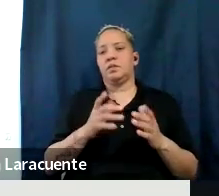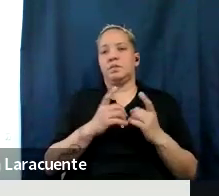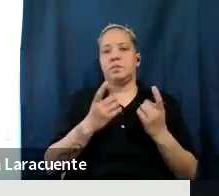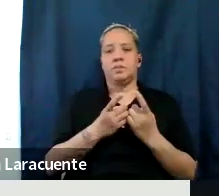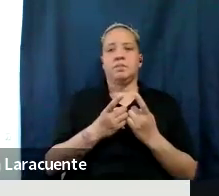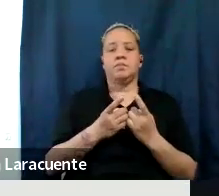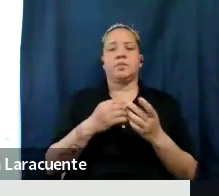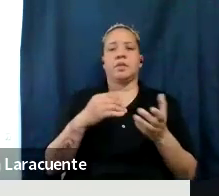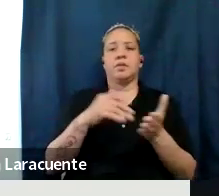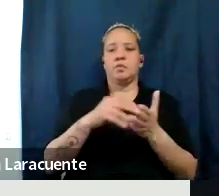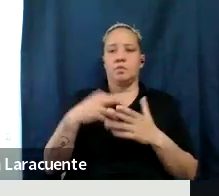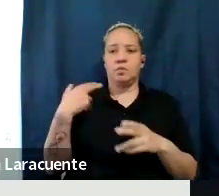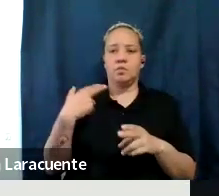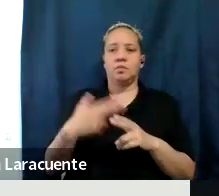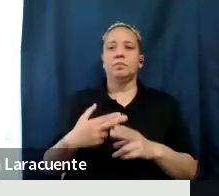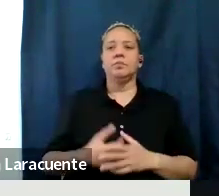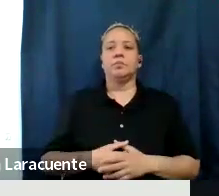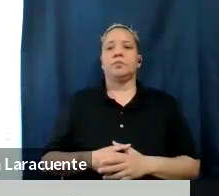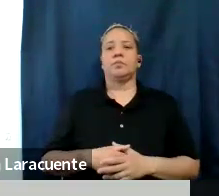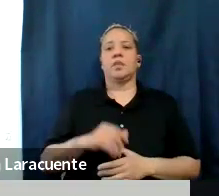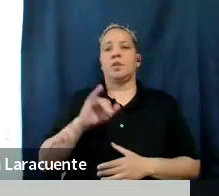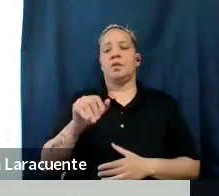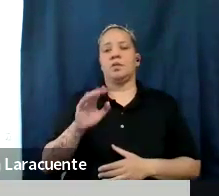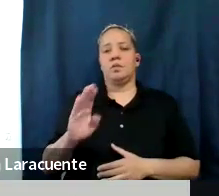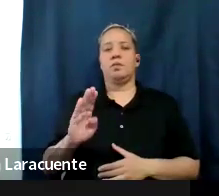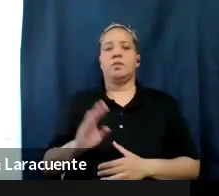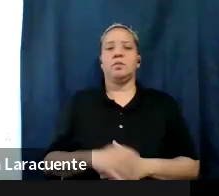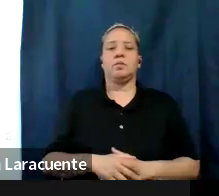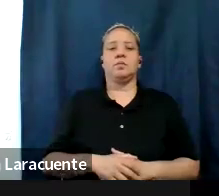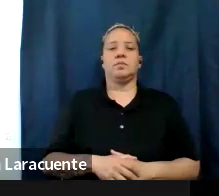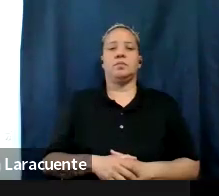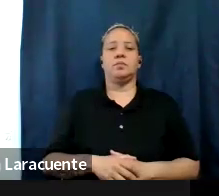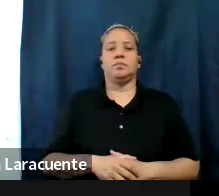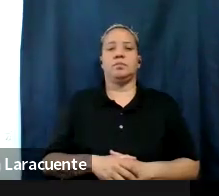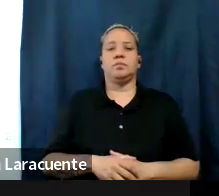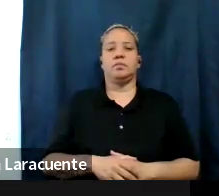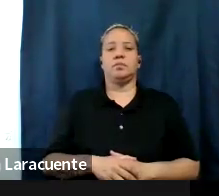Estudios Hispánicos, Jaime Benítez, que le sigue,